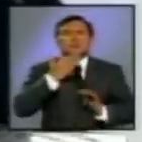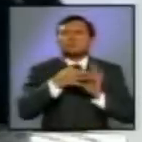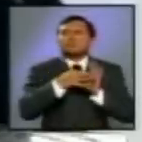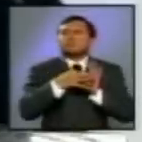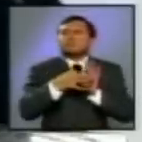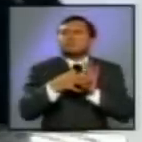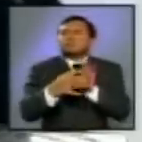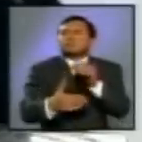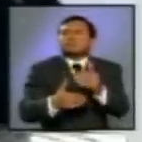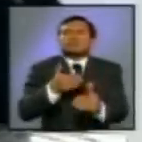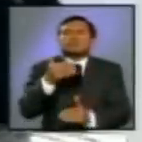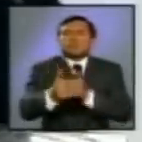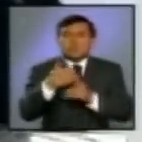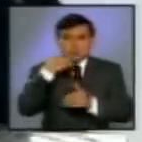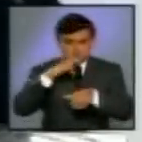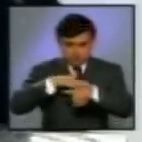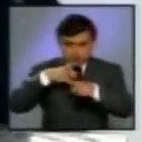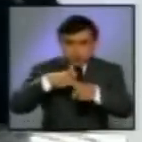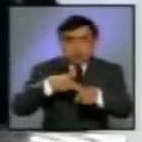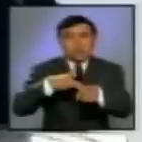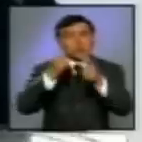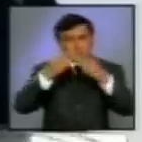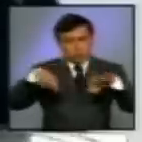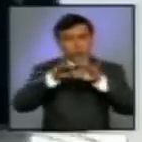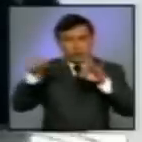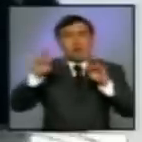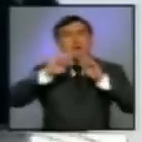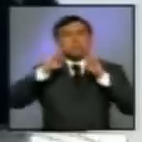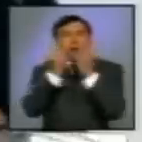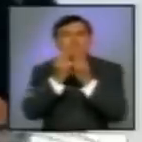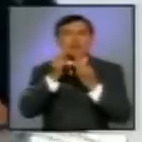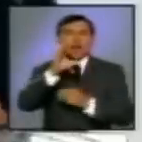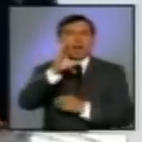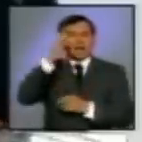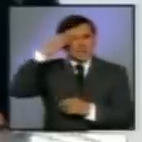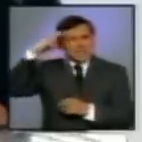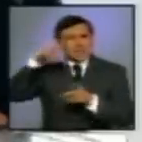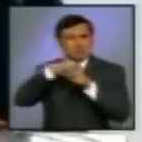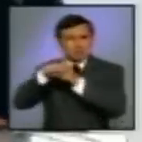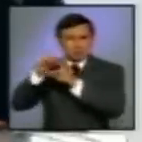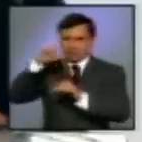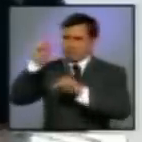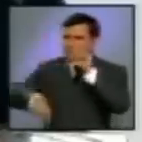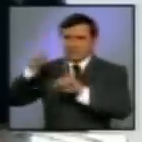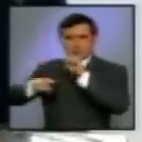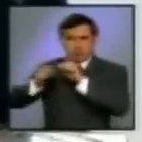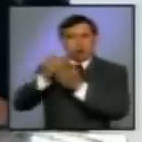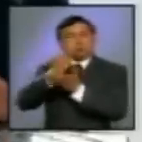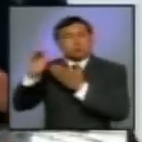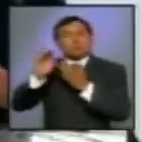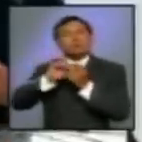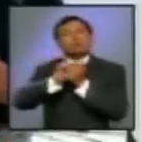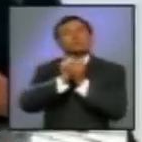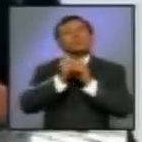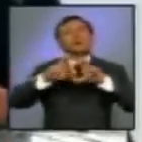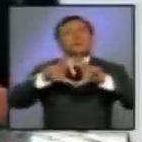logra reconociendo y enfrentando al crimen organizado. Esta paz que se logra en el fortalecimiento de la cultura.